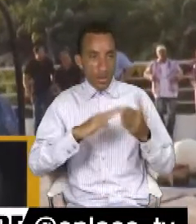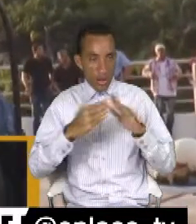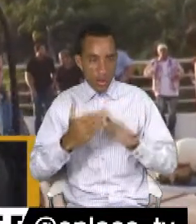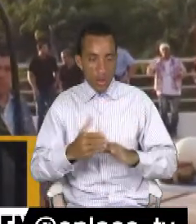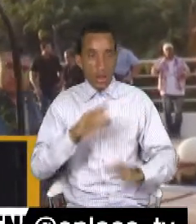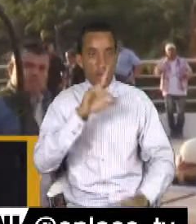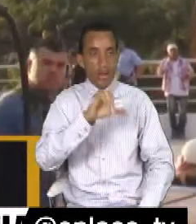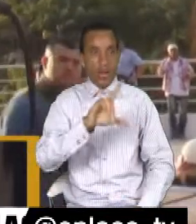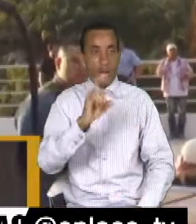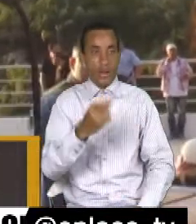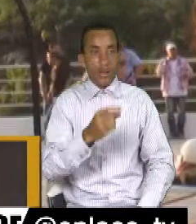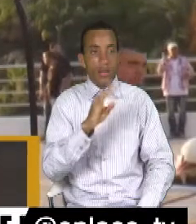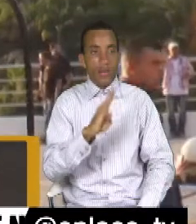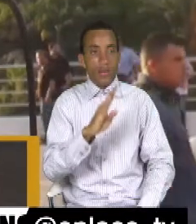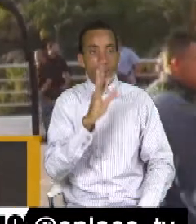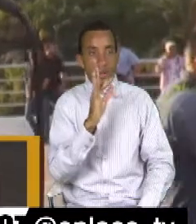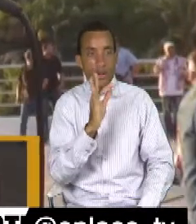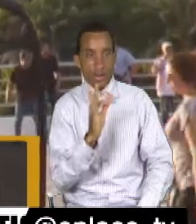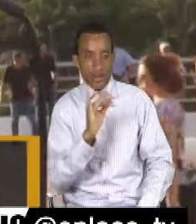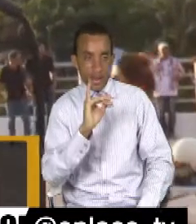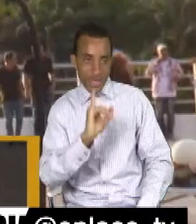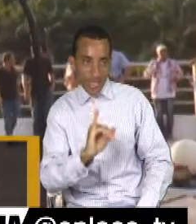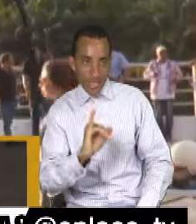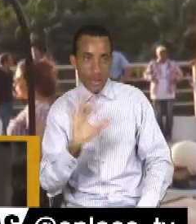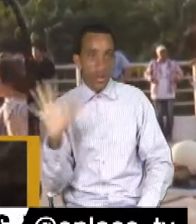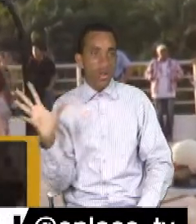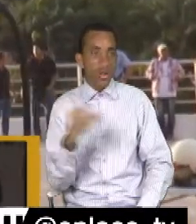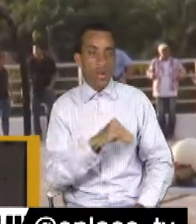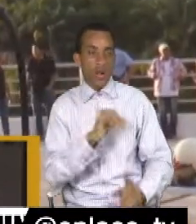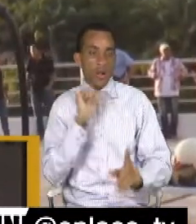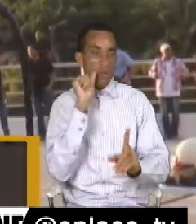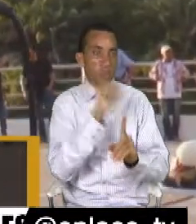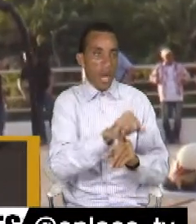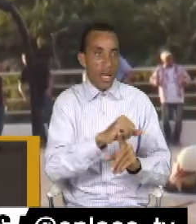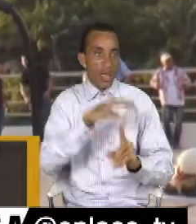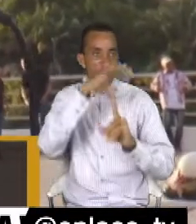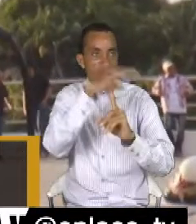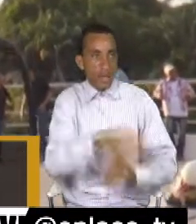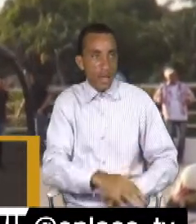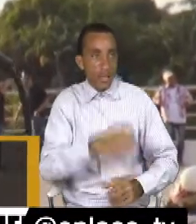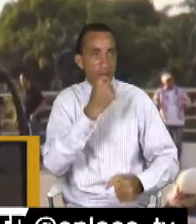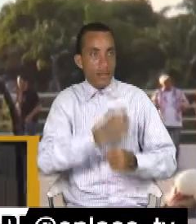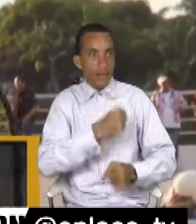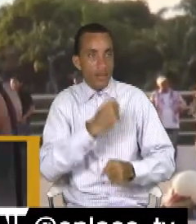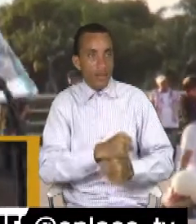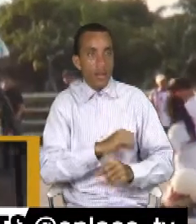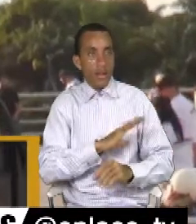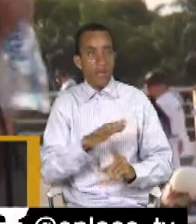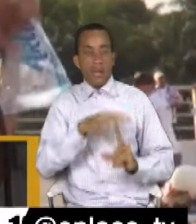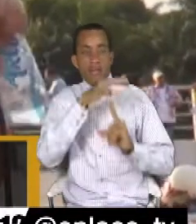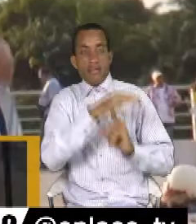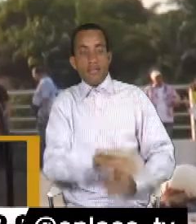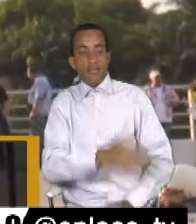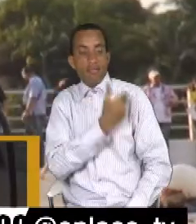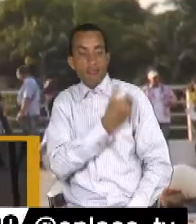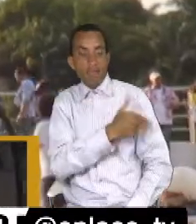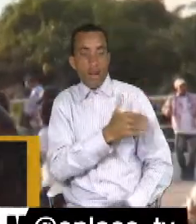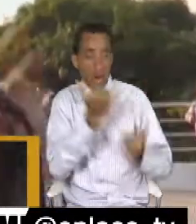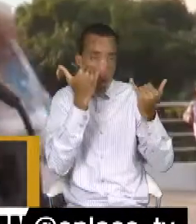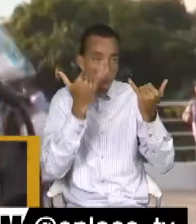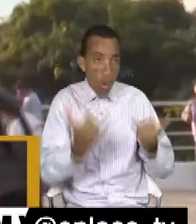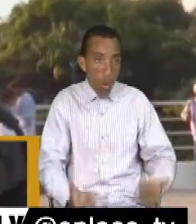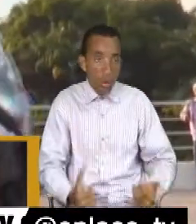rechazada, repudiada por todas partes, hasta en la parte laboral también hemos sido discriminados, hoy hacemos